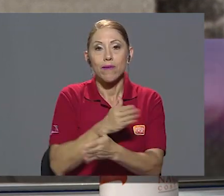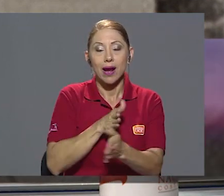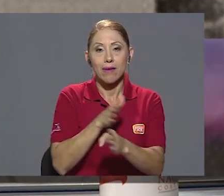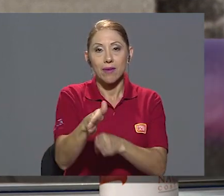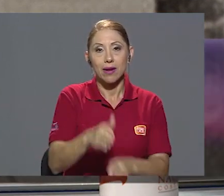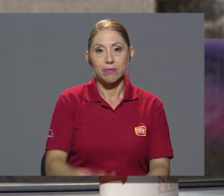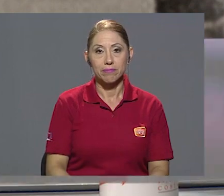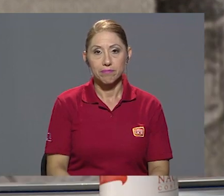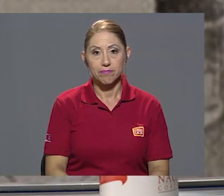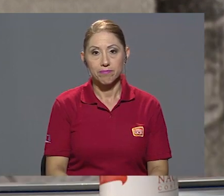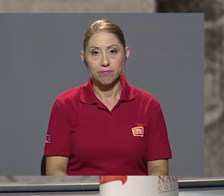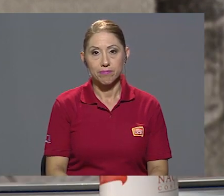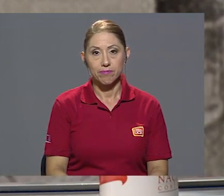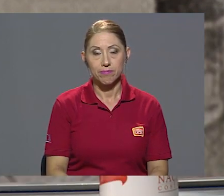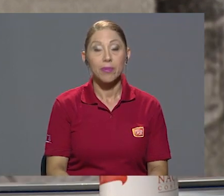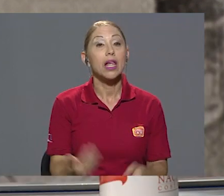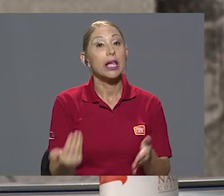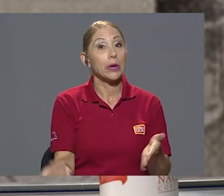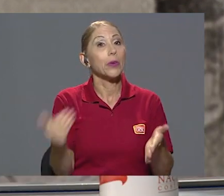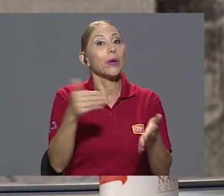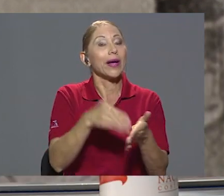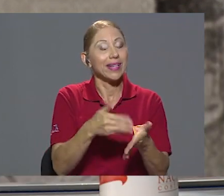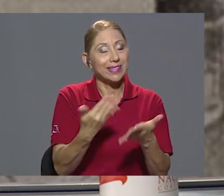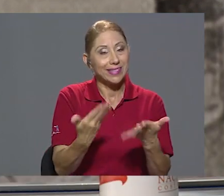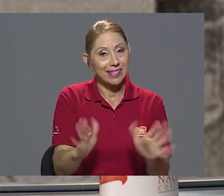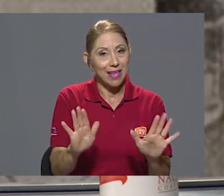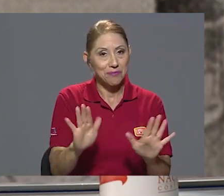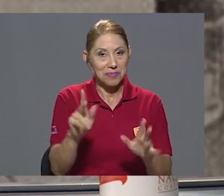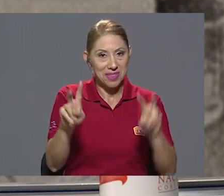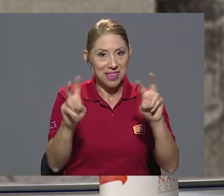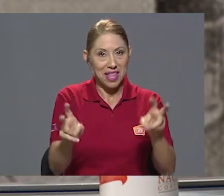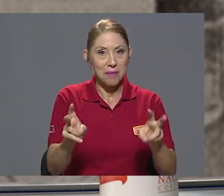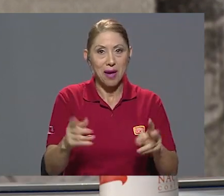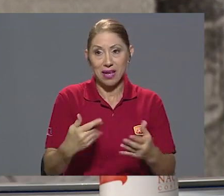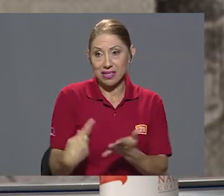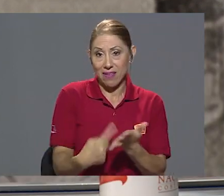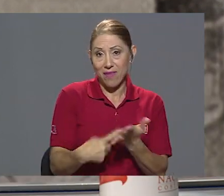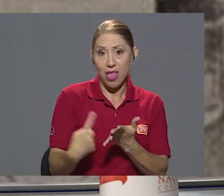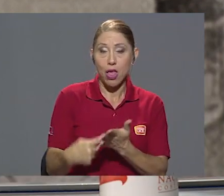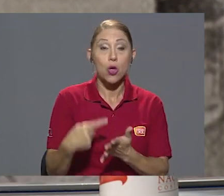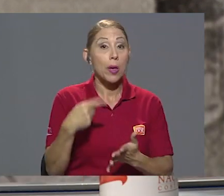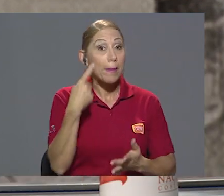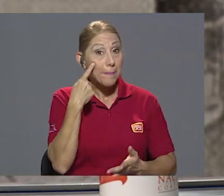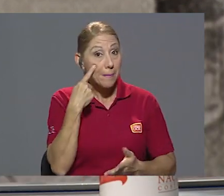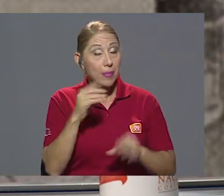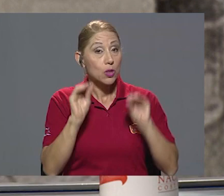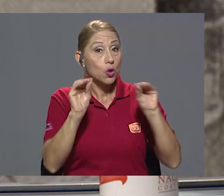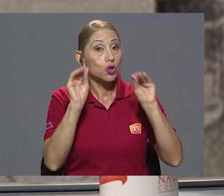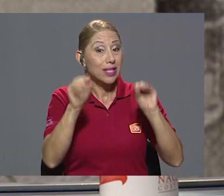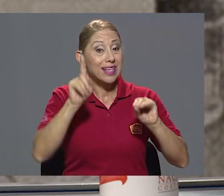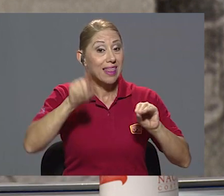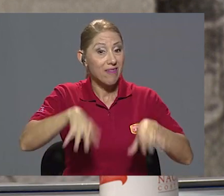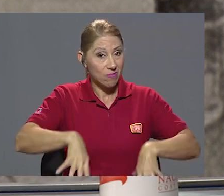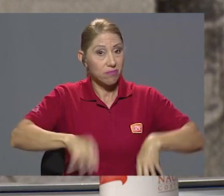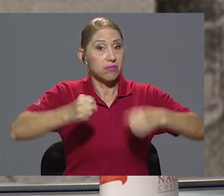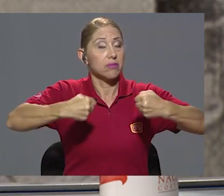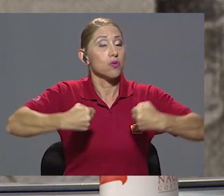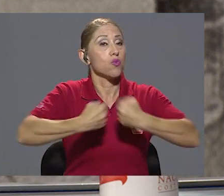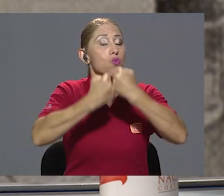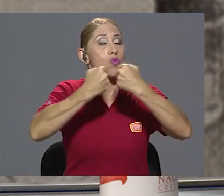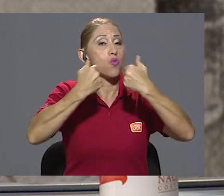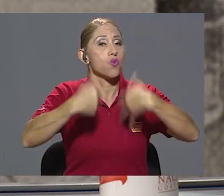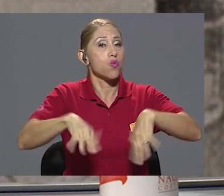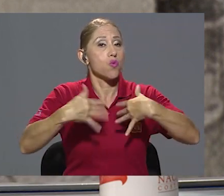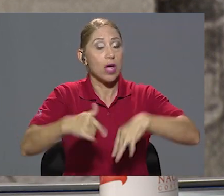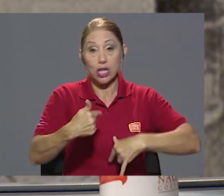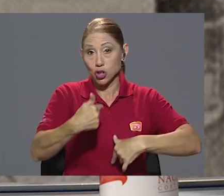esa nueva carrera. Y volviendo al tema, ahora sí que nos tiene acá, ven que esto implica un reto enorme para la docencia. Es decir, yo